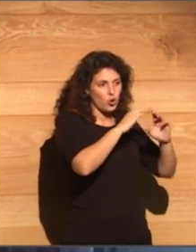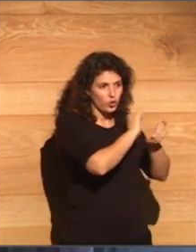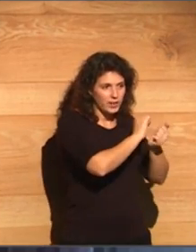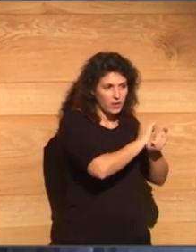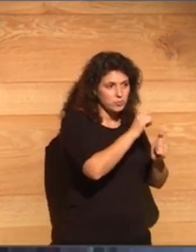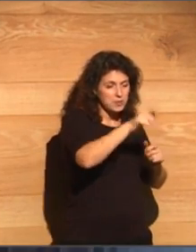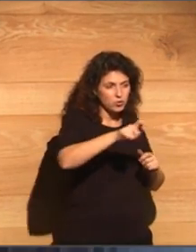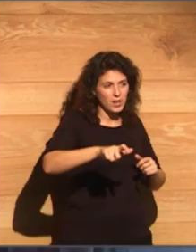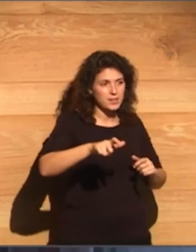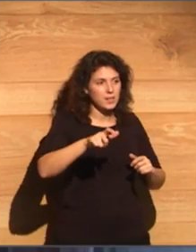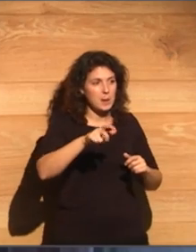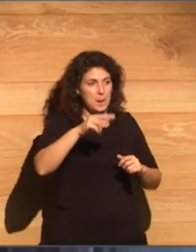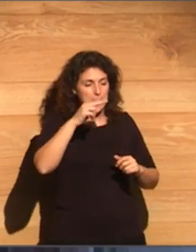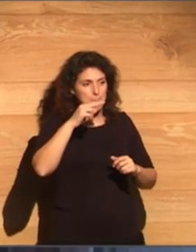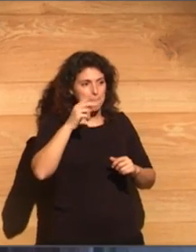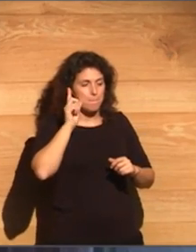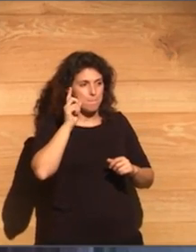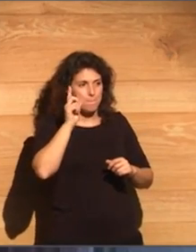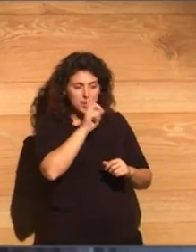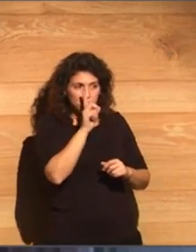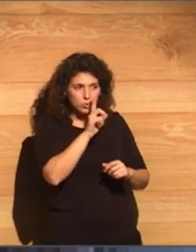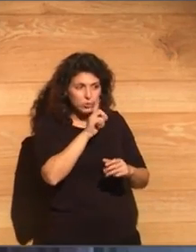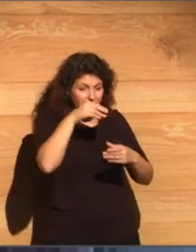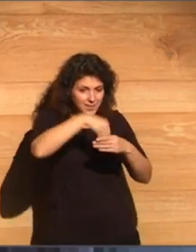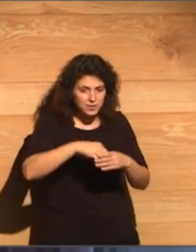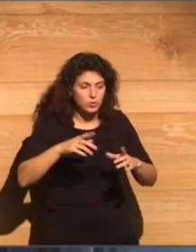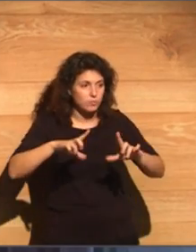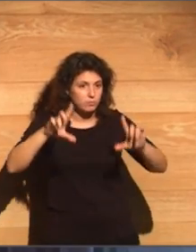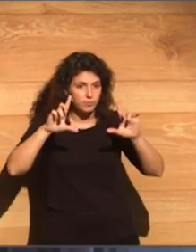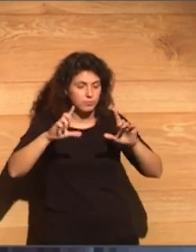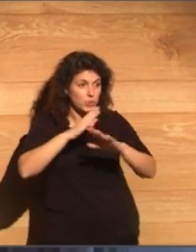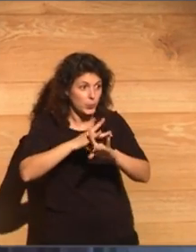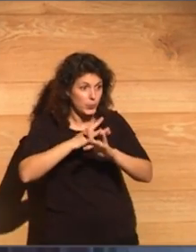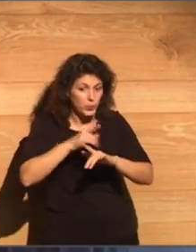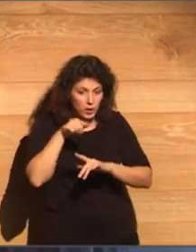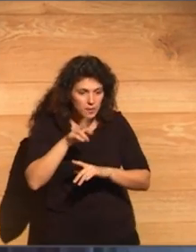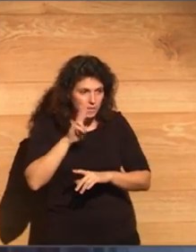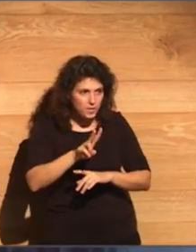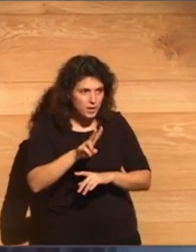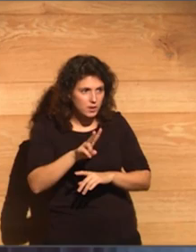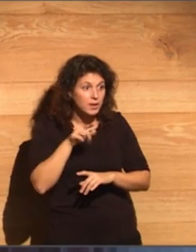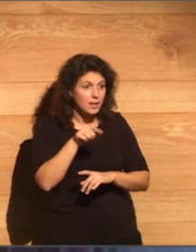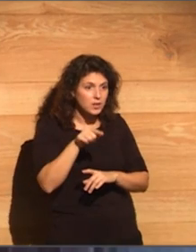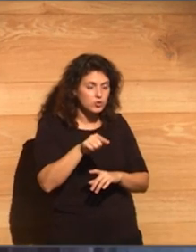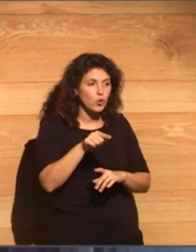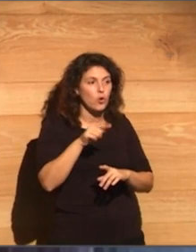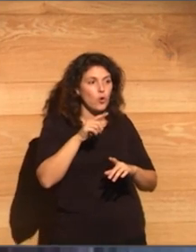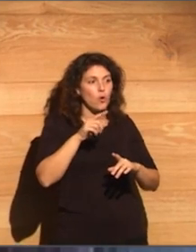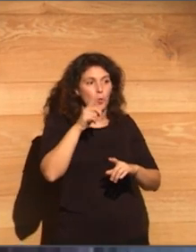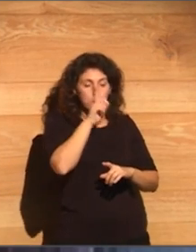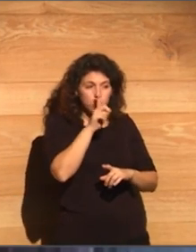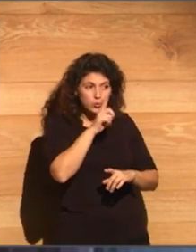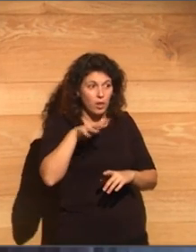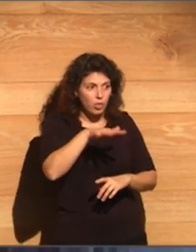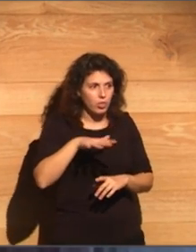Las prostitutas que aparecen en pantalla, reflejando el acto sexual, eran... Prostitutas de Zaragoza. ¿Sí? Eran prostitutas